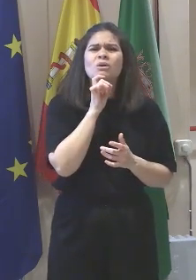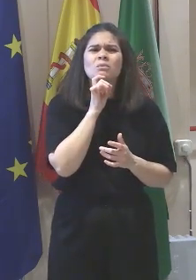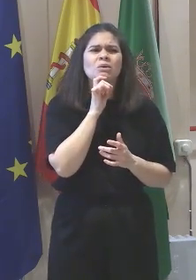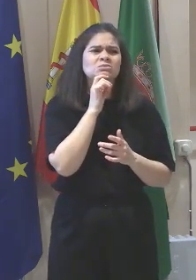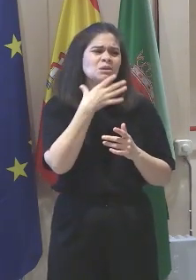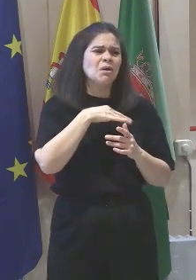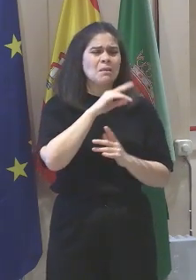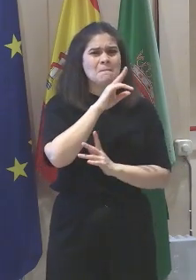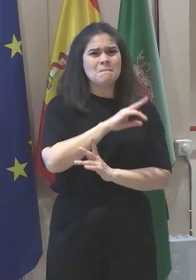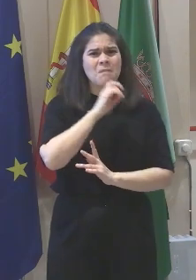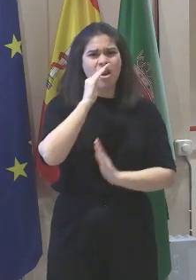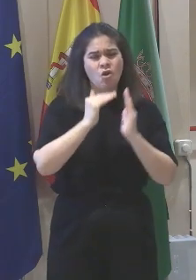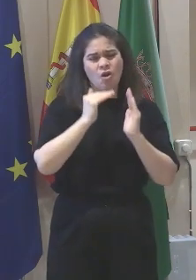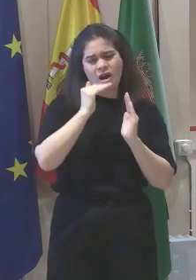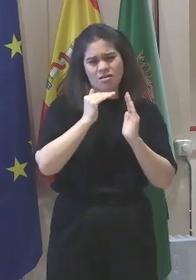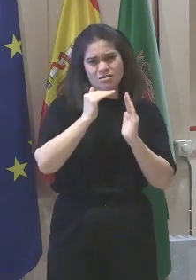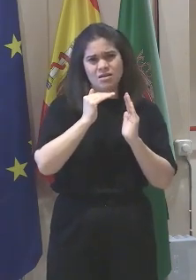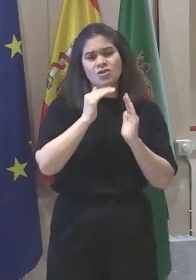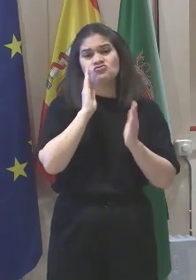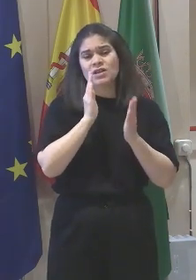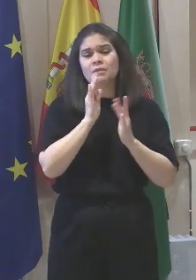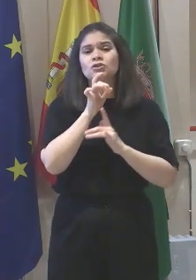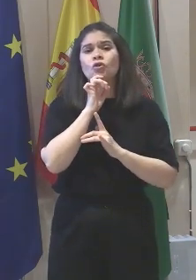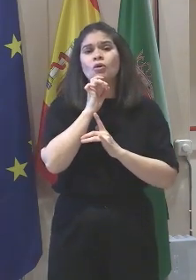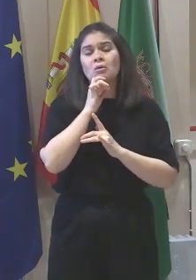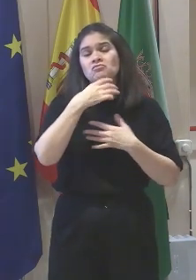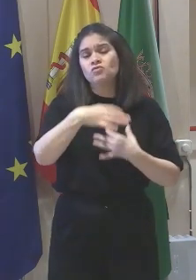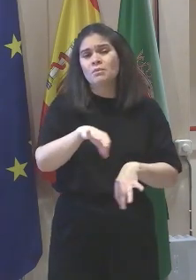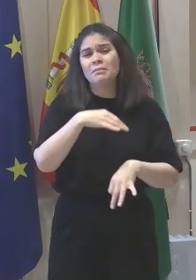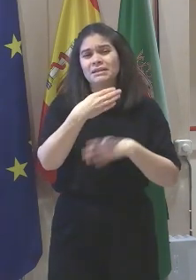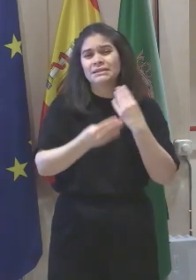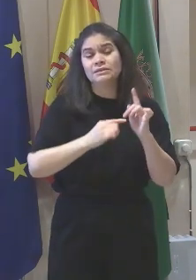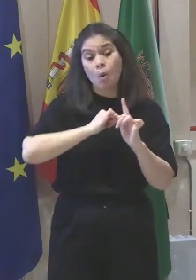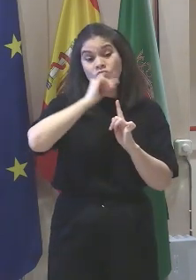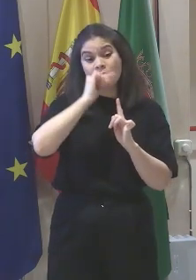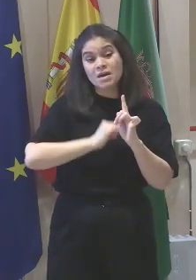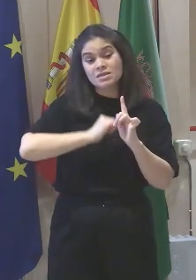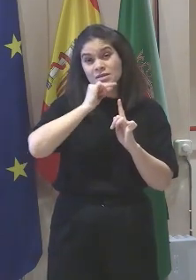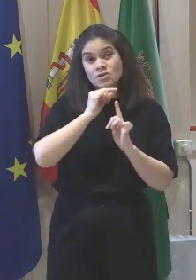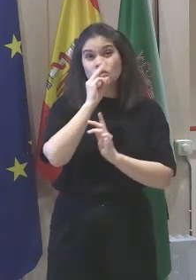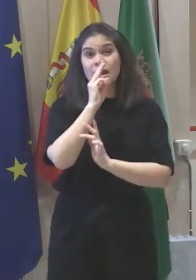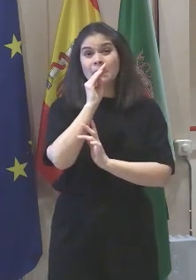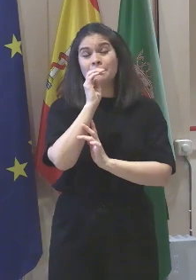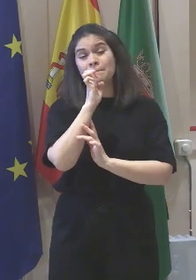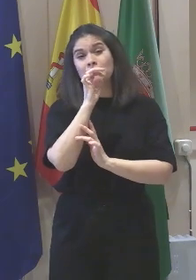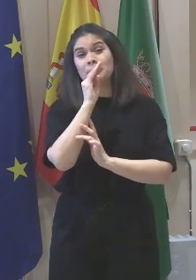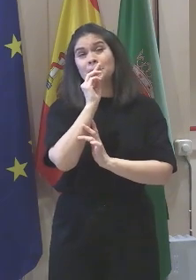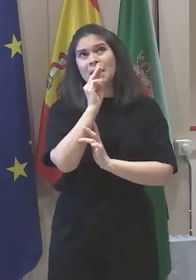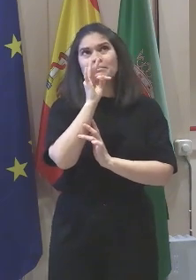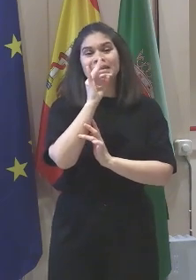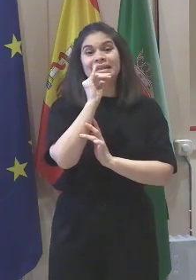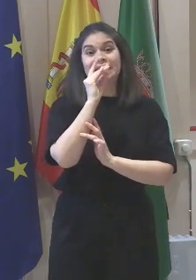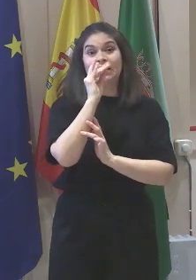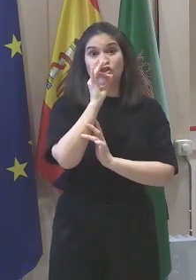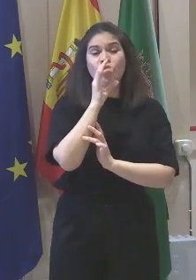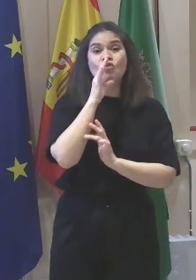estos tratamientos? Se valoran normalmente haciendo una medición del péptido C estimulado, concretamente un área bajo la